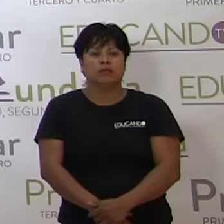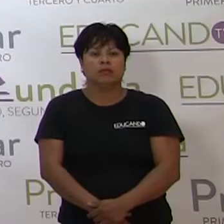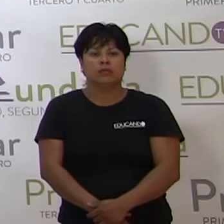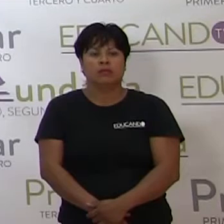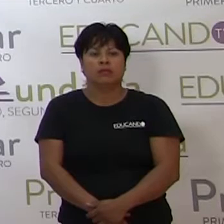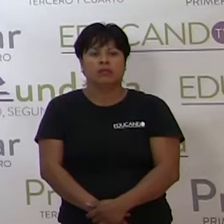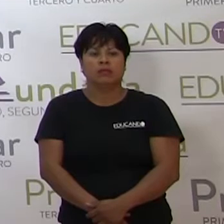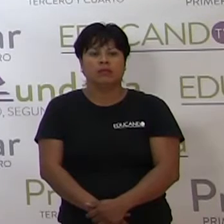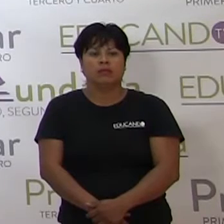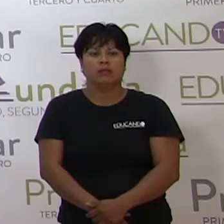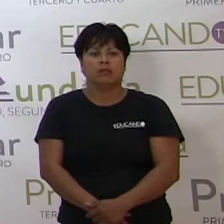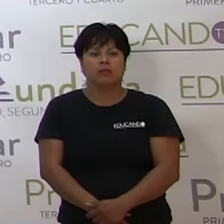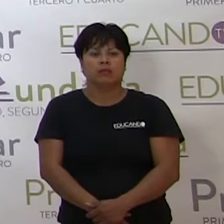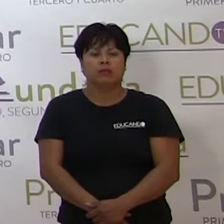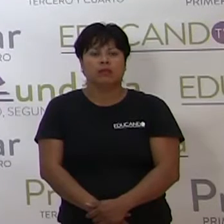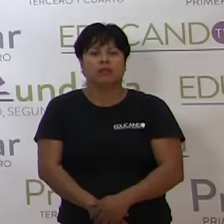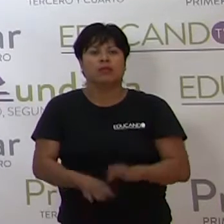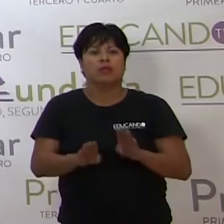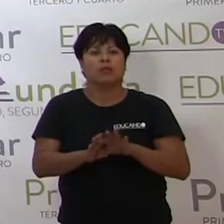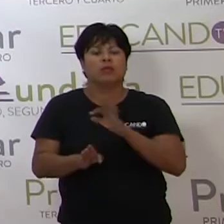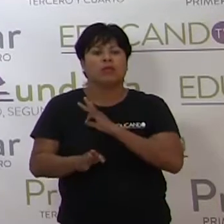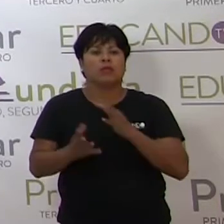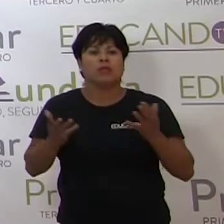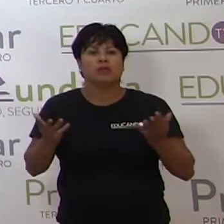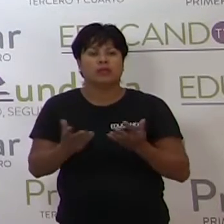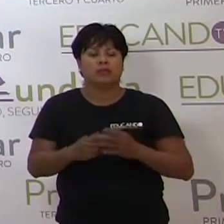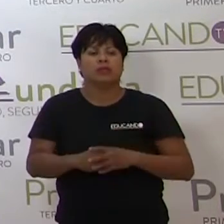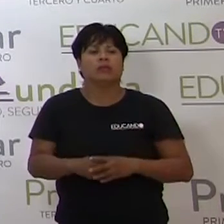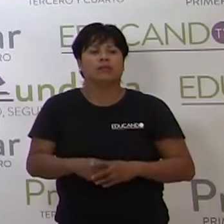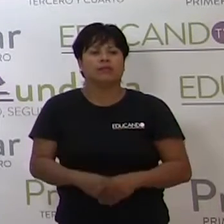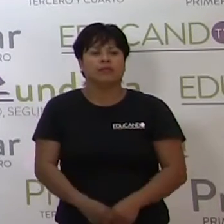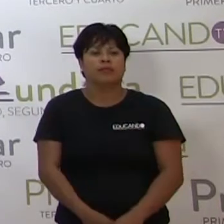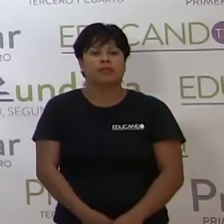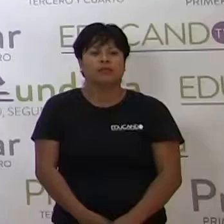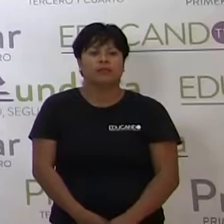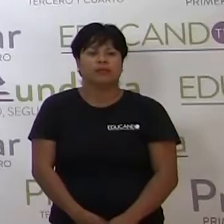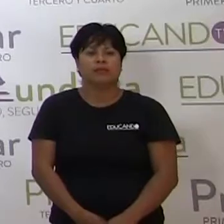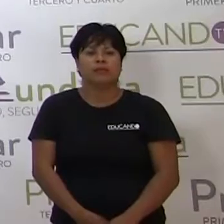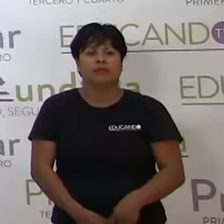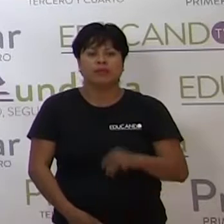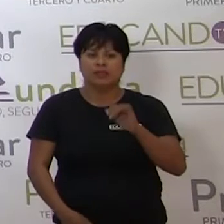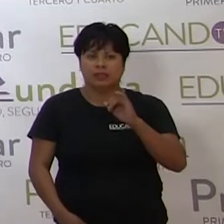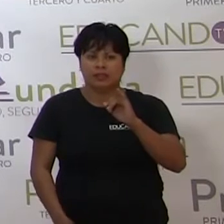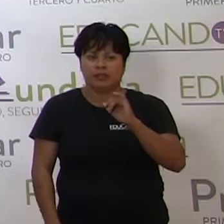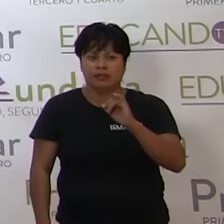¿Cómo lo vamos a aplicar? ¿Te acuerdas la fórmula? Sí.